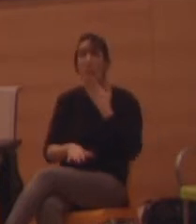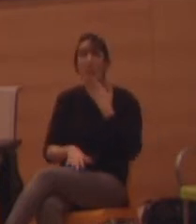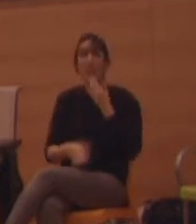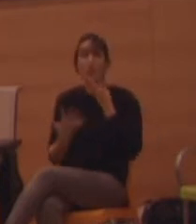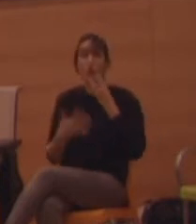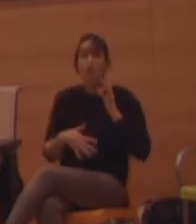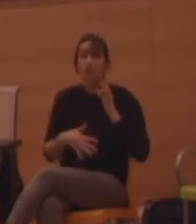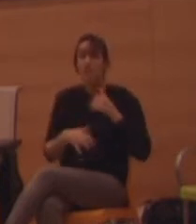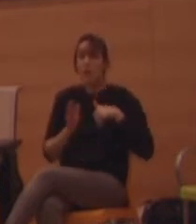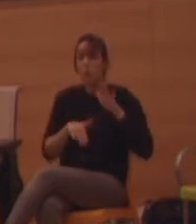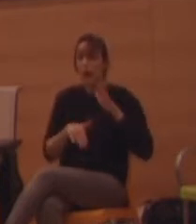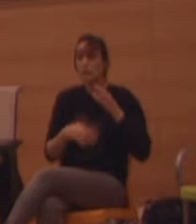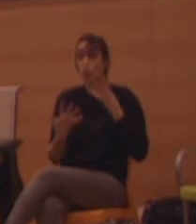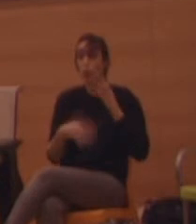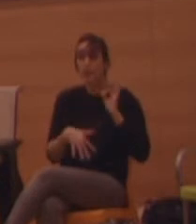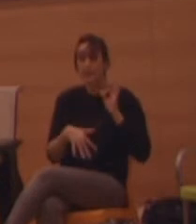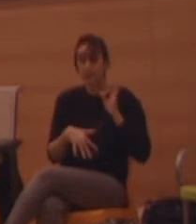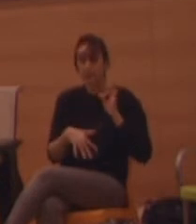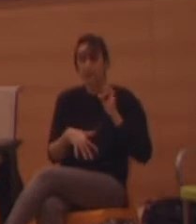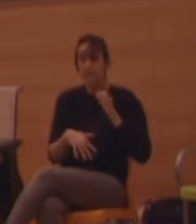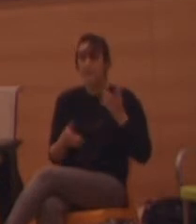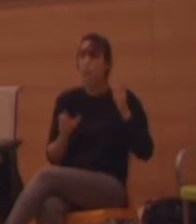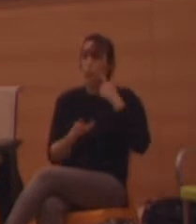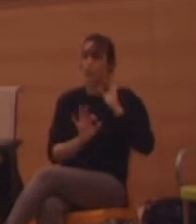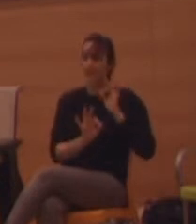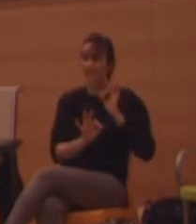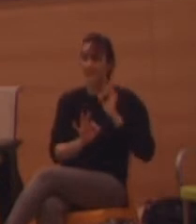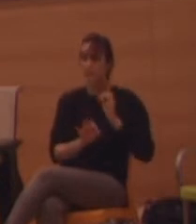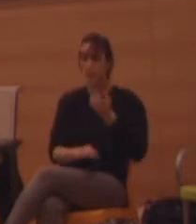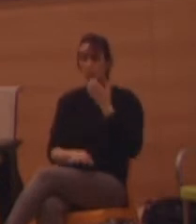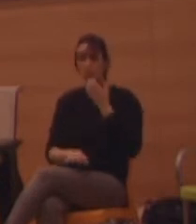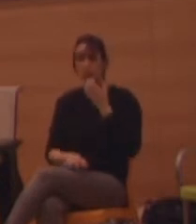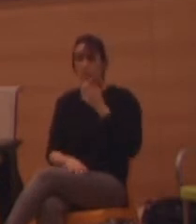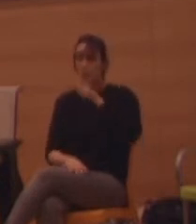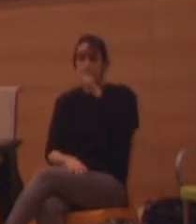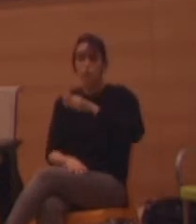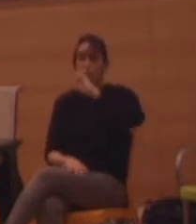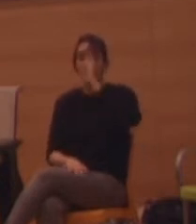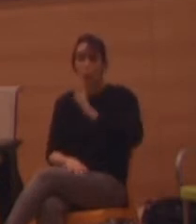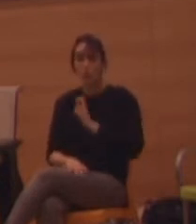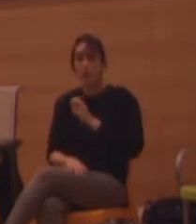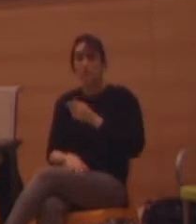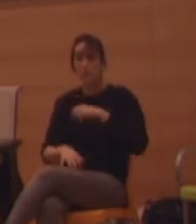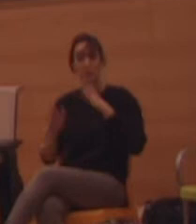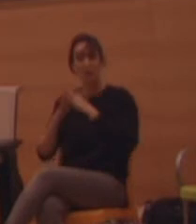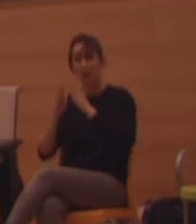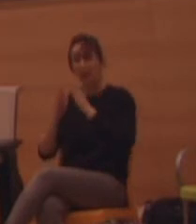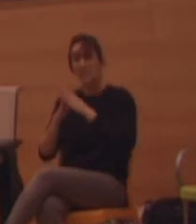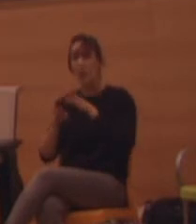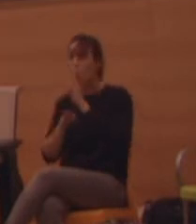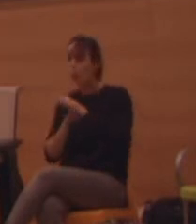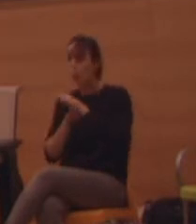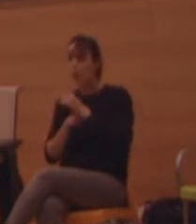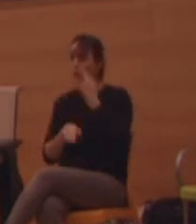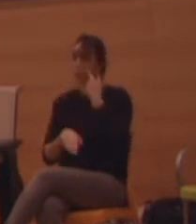o 90 años, corren más riesgos si le dejas con el pie, que puede marchar para casa perfectamente, hacer unas curas y tenerlo